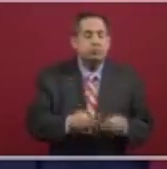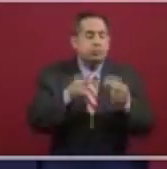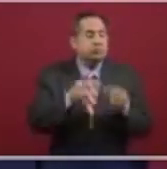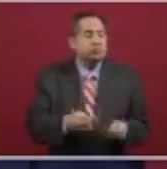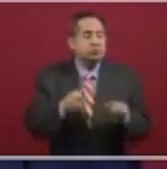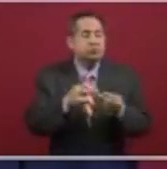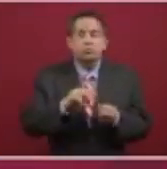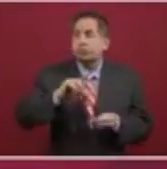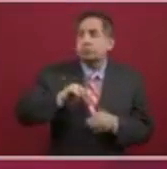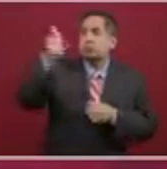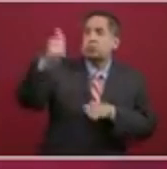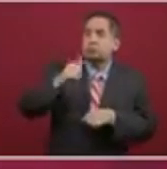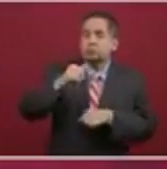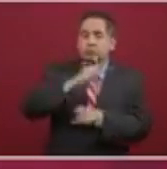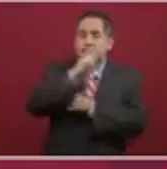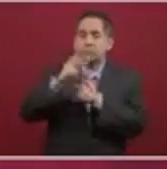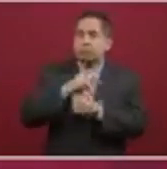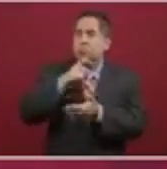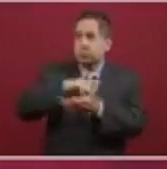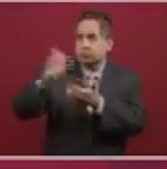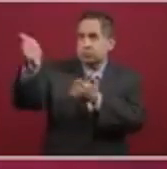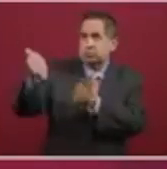gasolina en el extranjero.